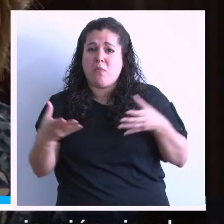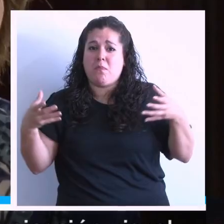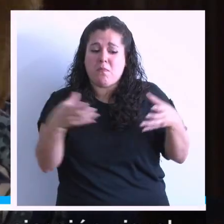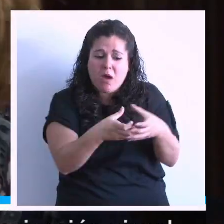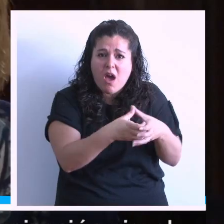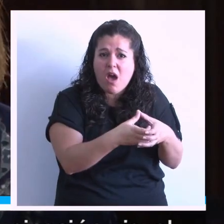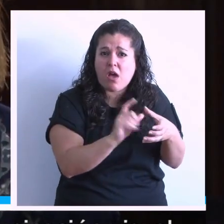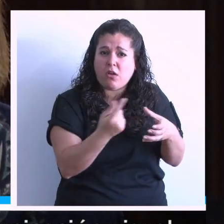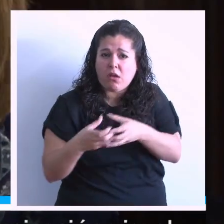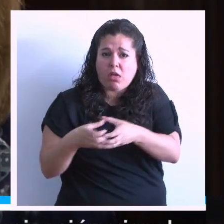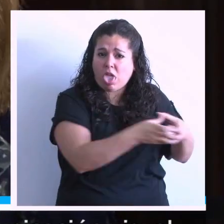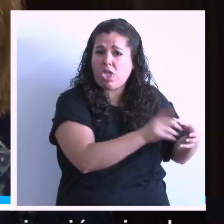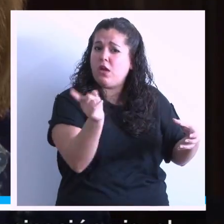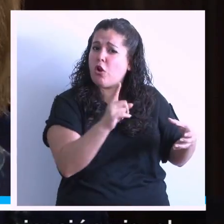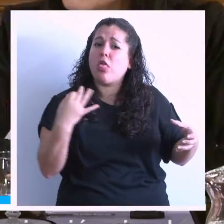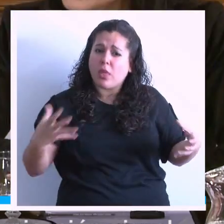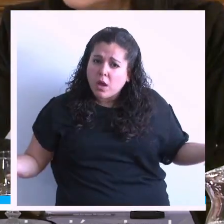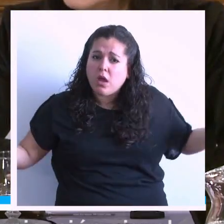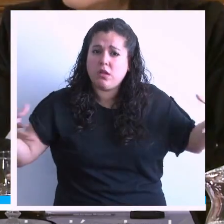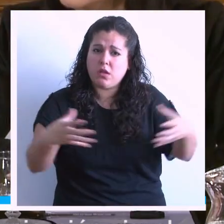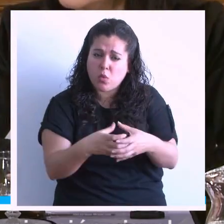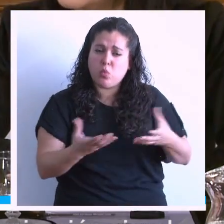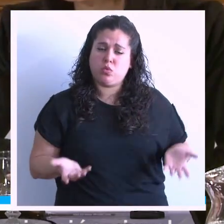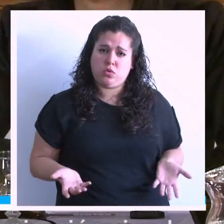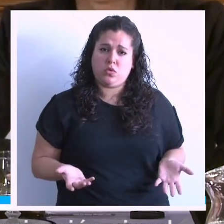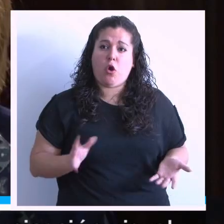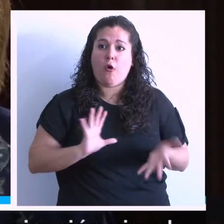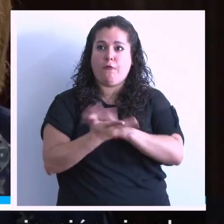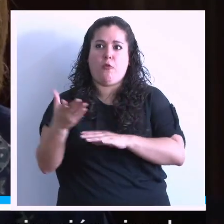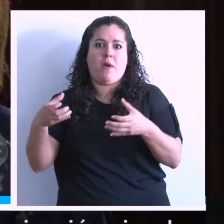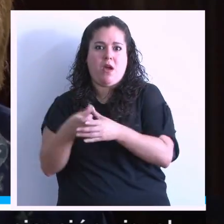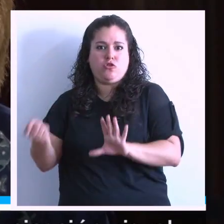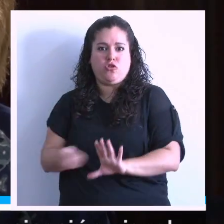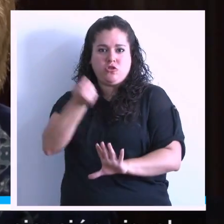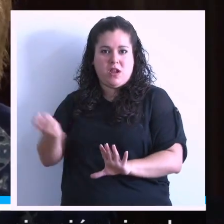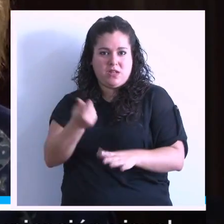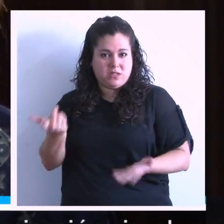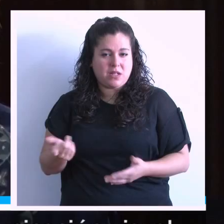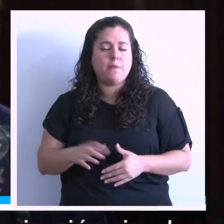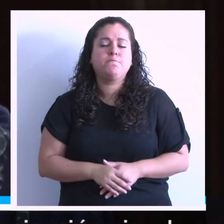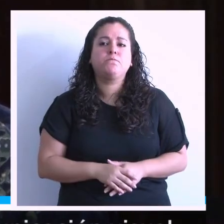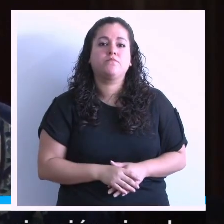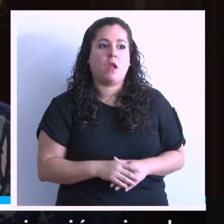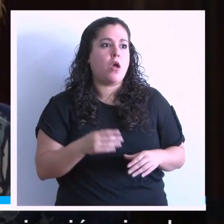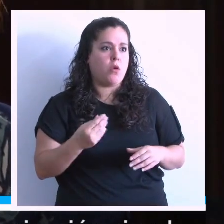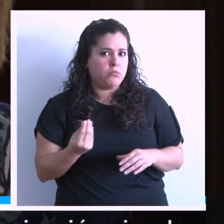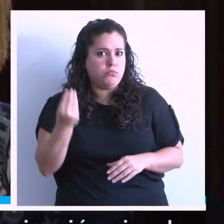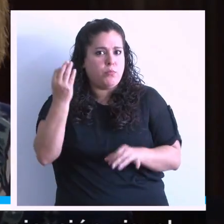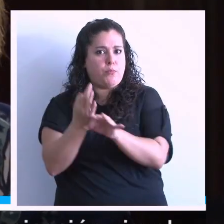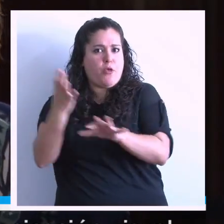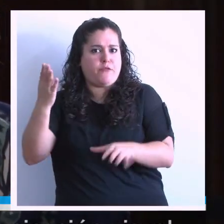cooperativo, que es un principio muy de nuestros orígenes, digamos, es esencial, pero que lo han